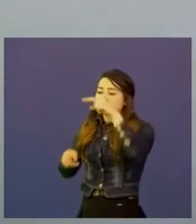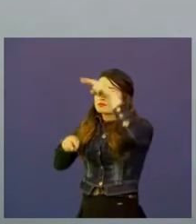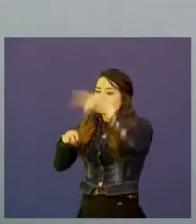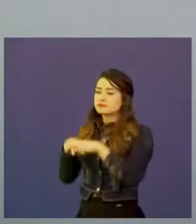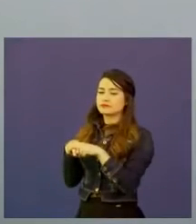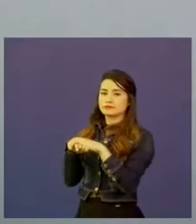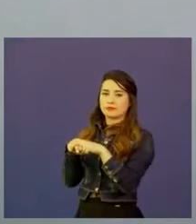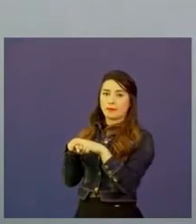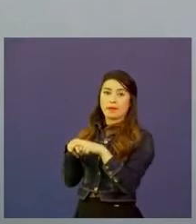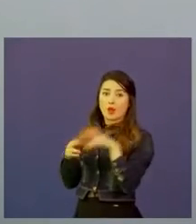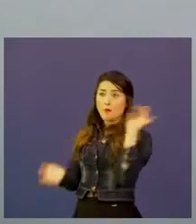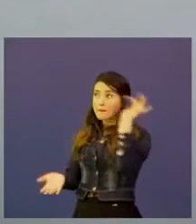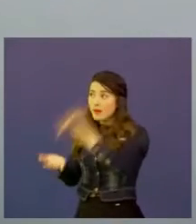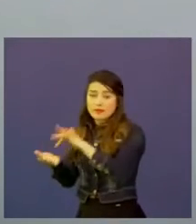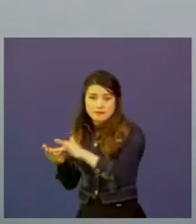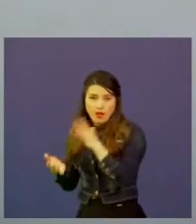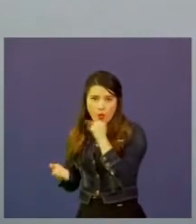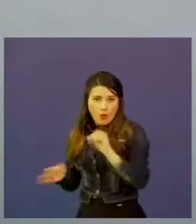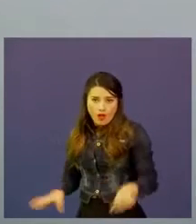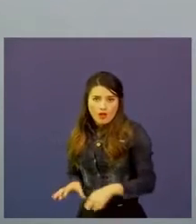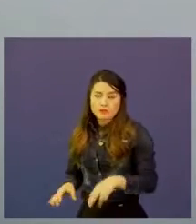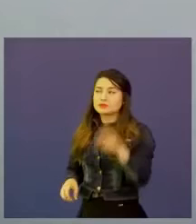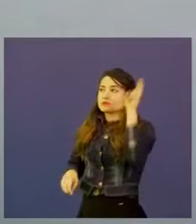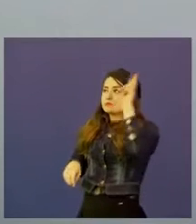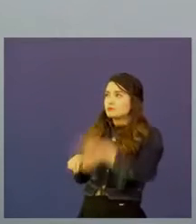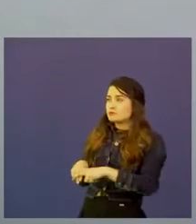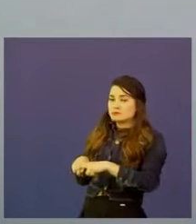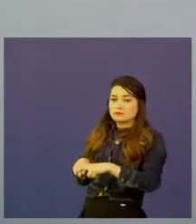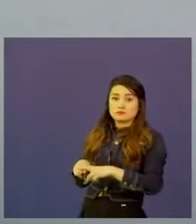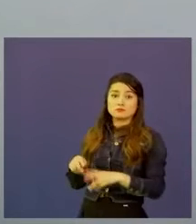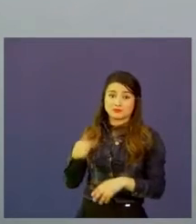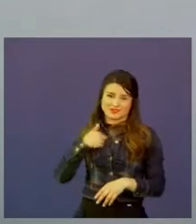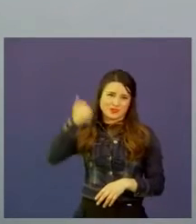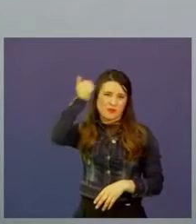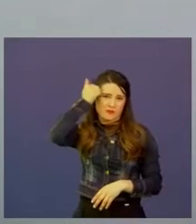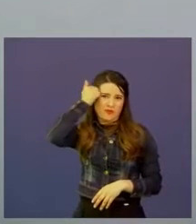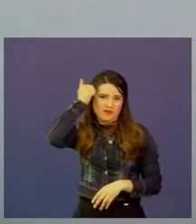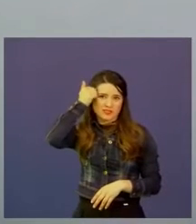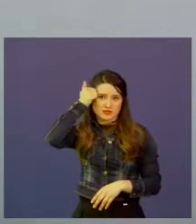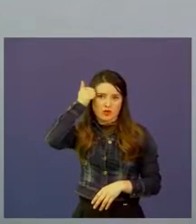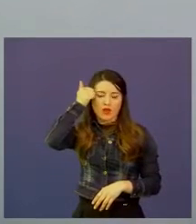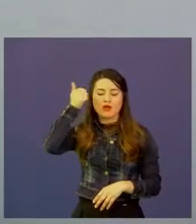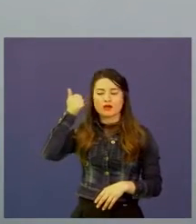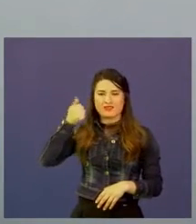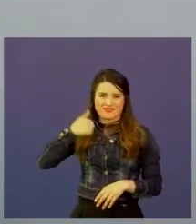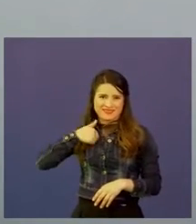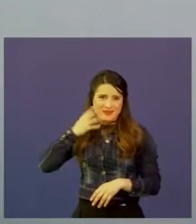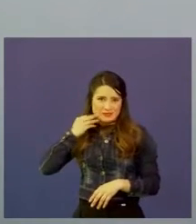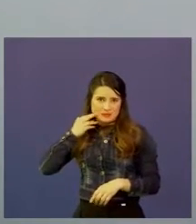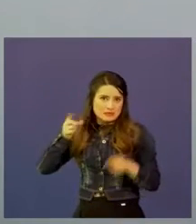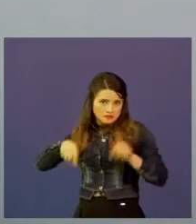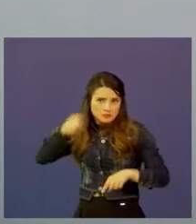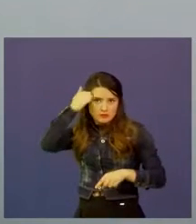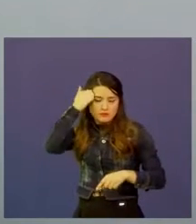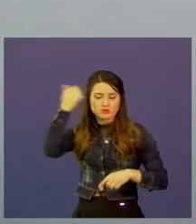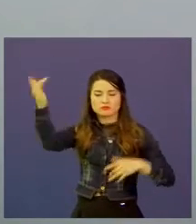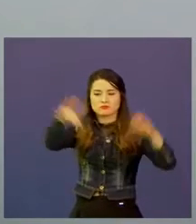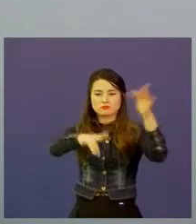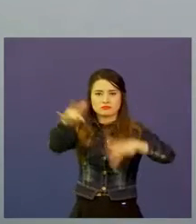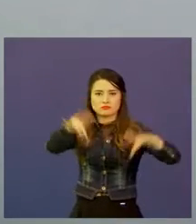Yo tengo en este momento estudiantes de pregrado y de posgrado que siguen tomando la misma actitud